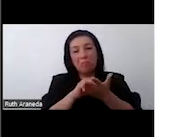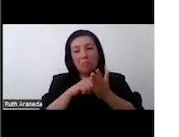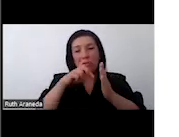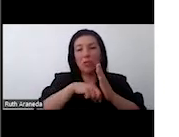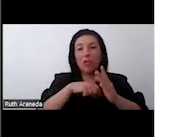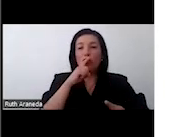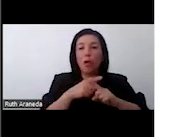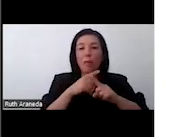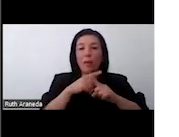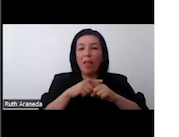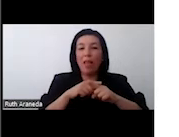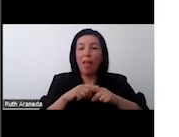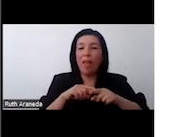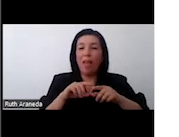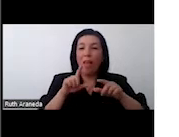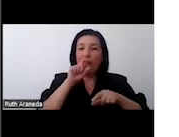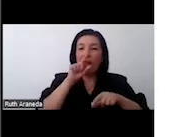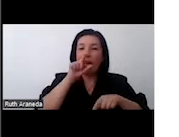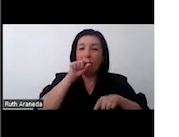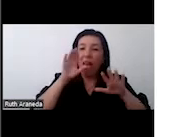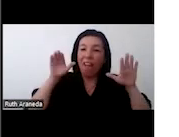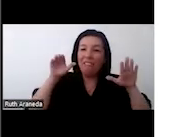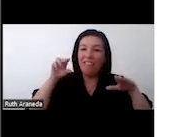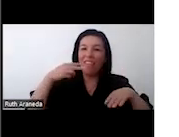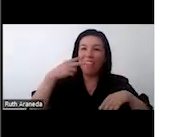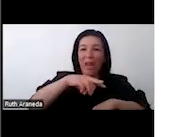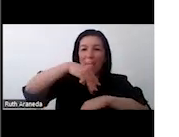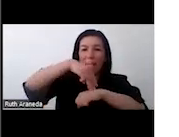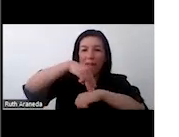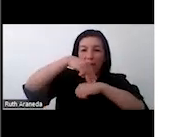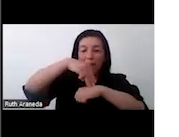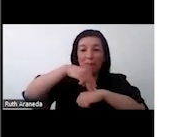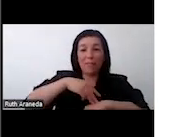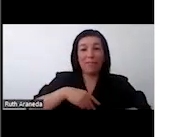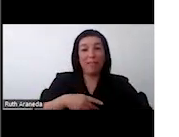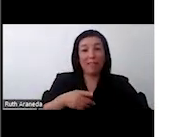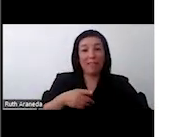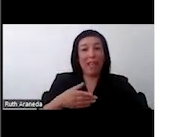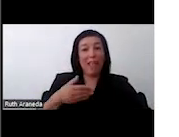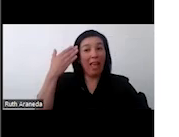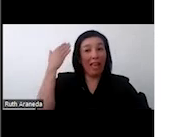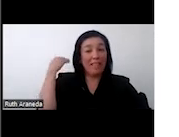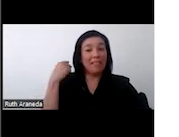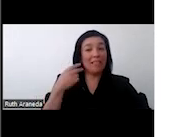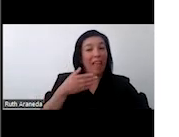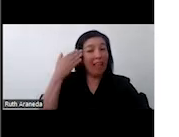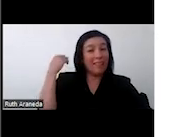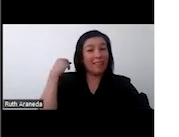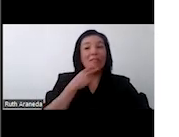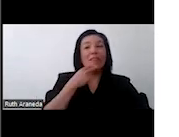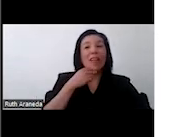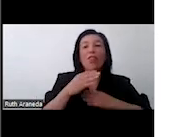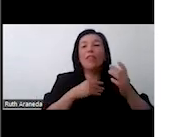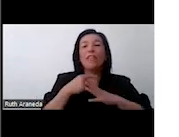llamado Aves del Marga Marga, ¿ya? En ese momento ella vivía en